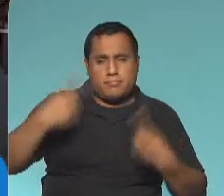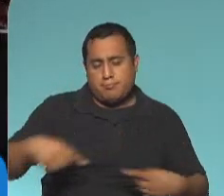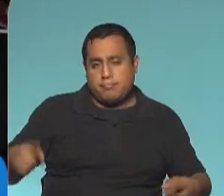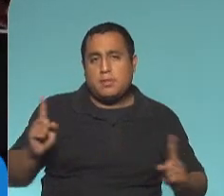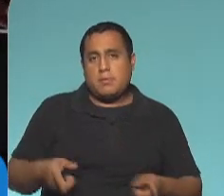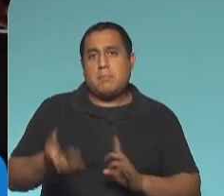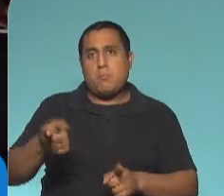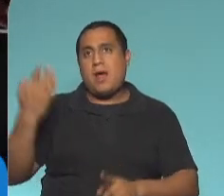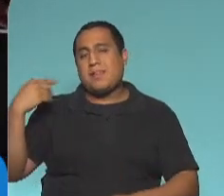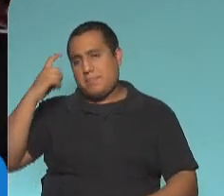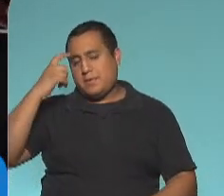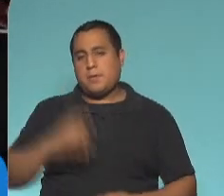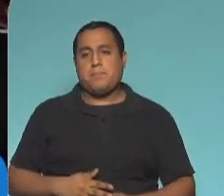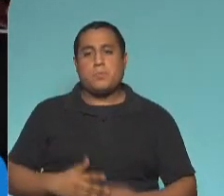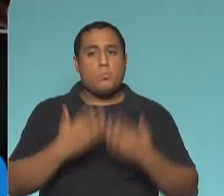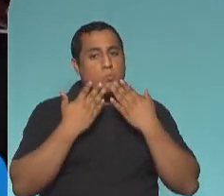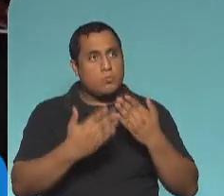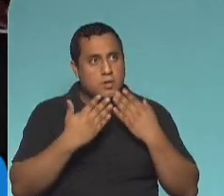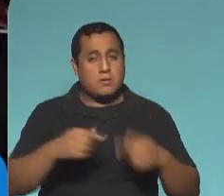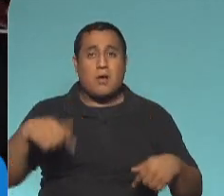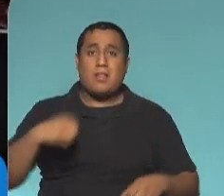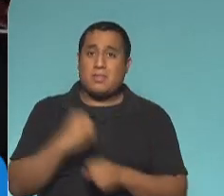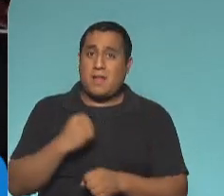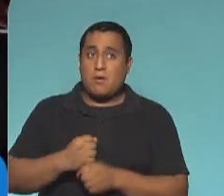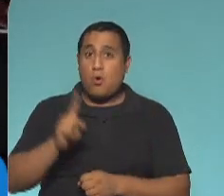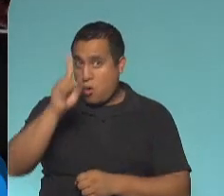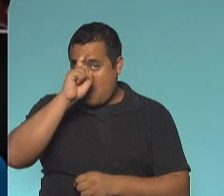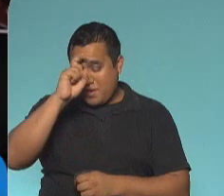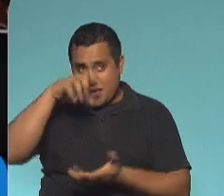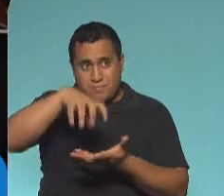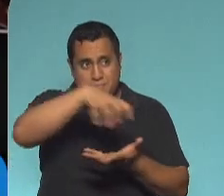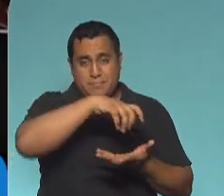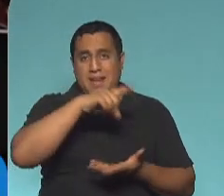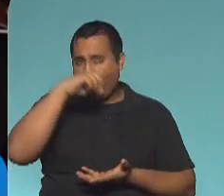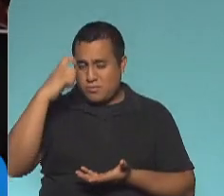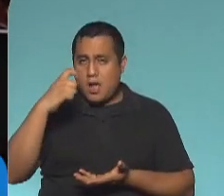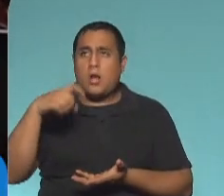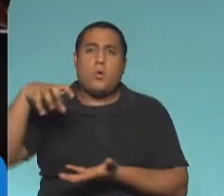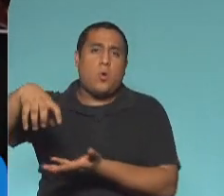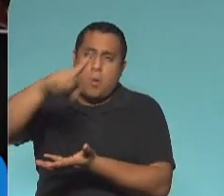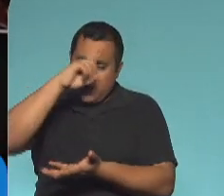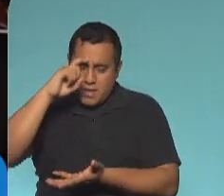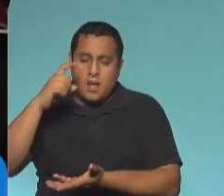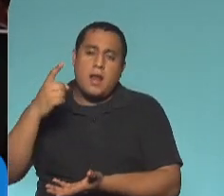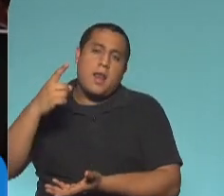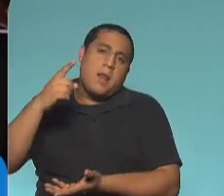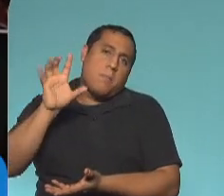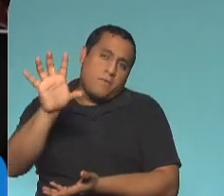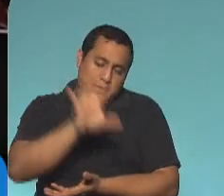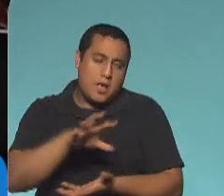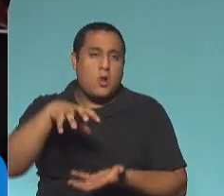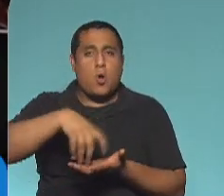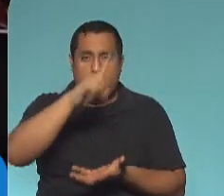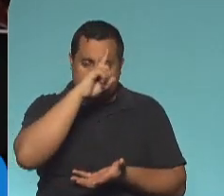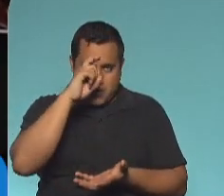planteados. Muchas gracias. Estamos trabajando con todos los hospitales nacionales, con todos los hospitales provinciales, municipales, con todo el equipo de